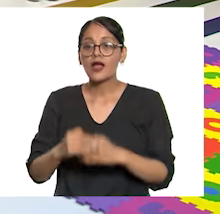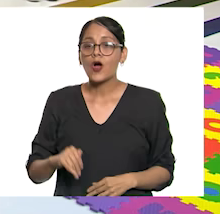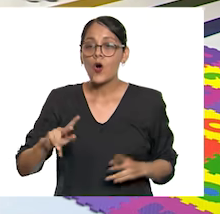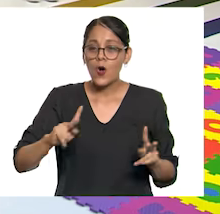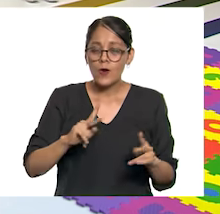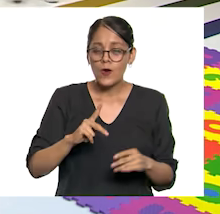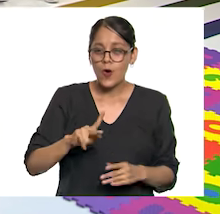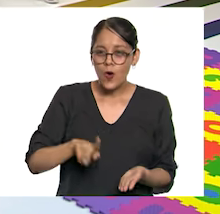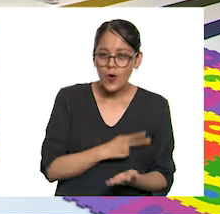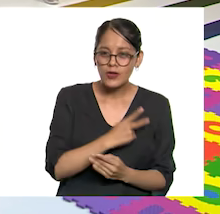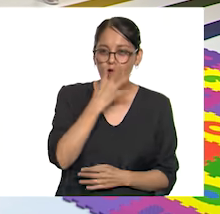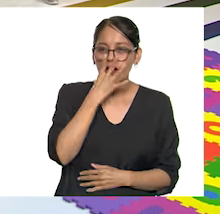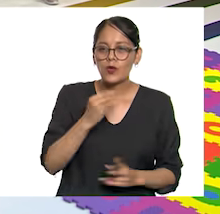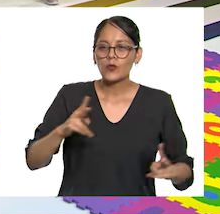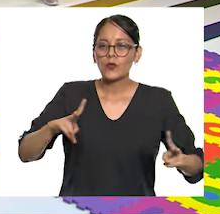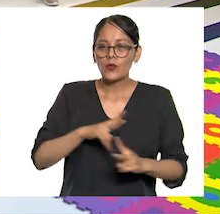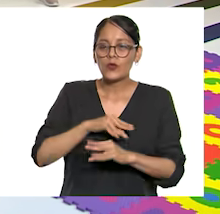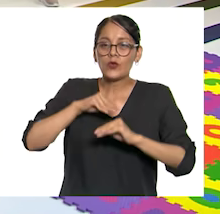vuelve a soplar el lobo.